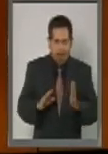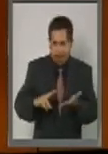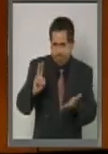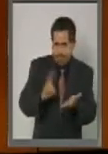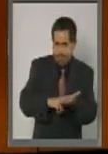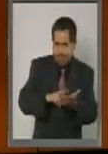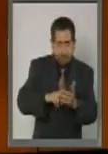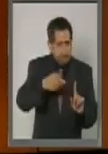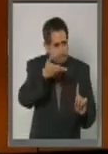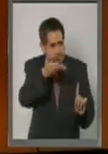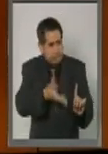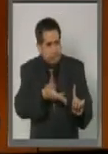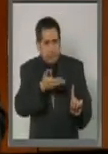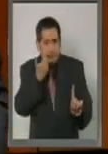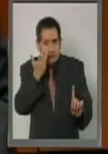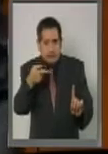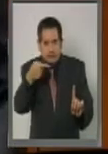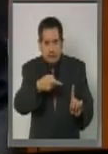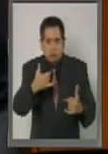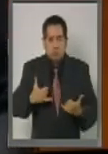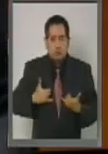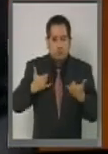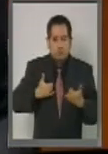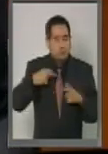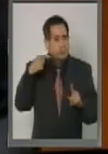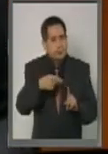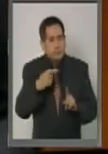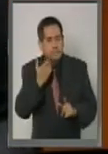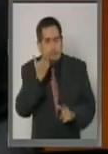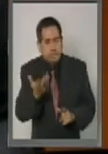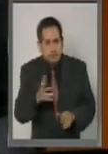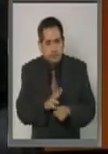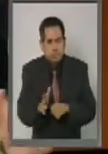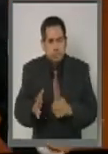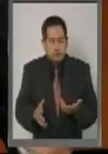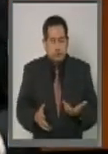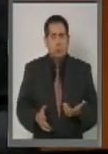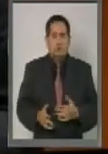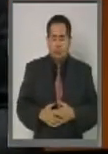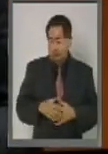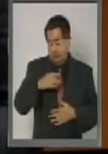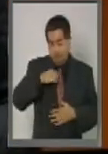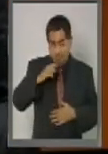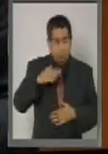qué quieren estos muchachos, qué quieren estos jóvenes. Y abrumadoramente,